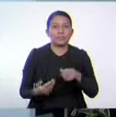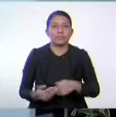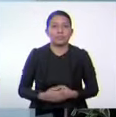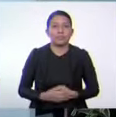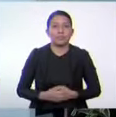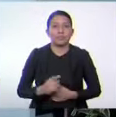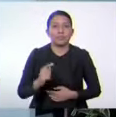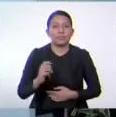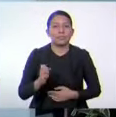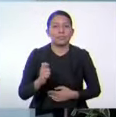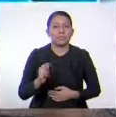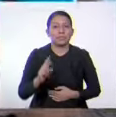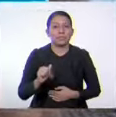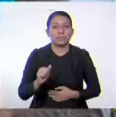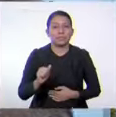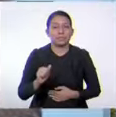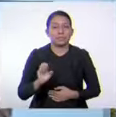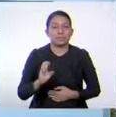tetraédrica.